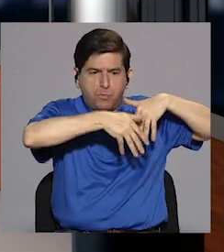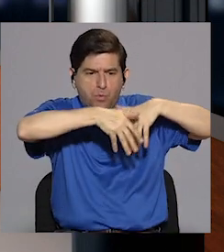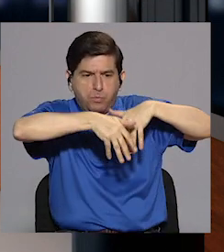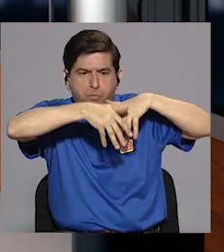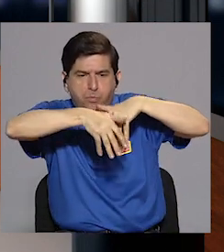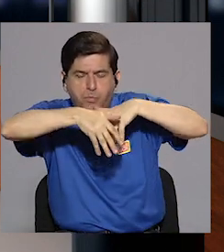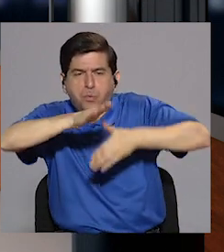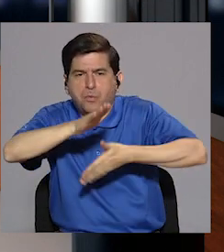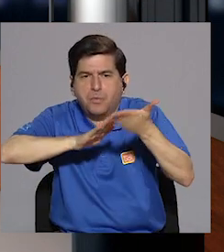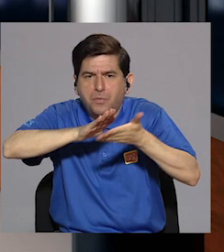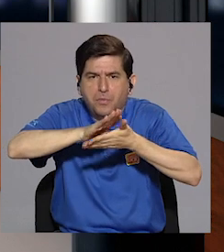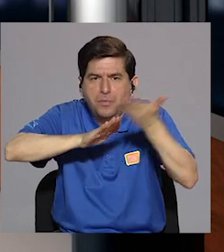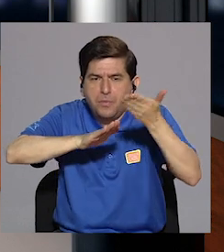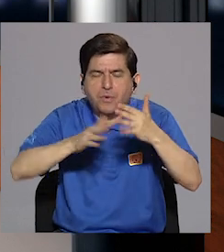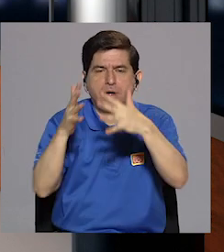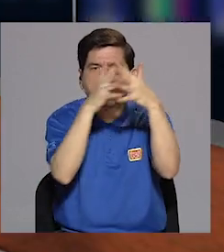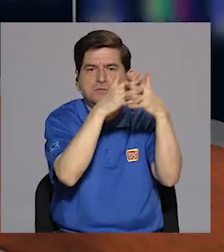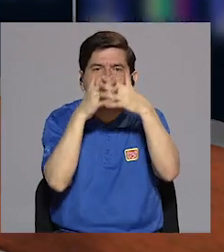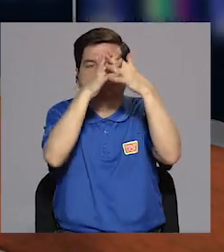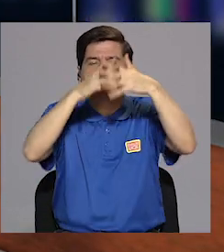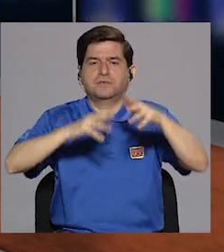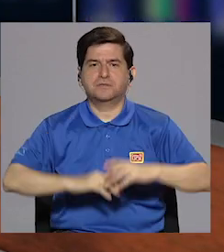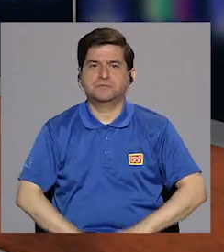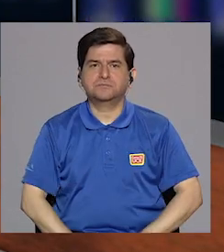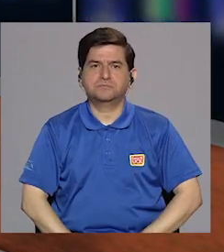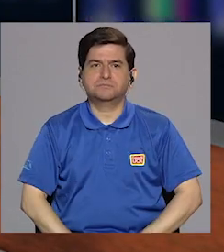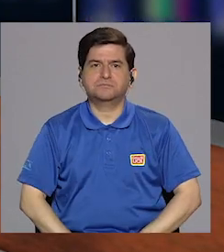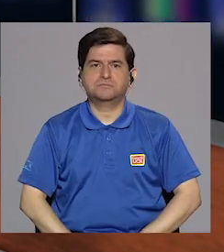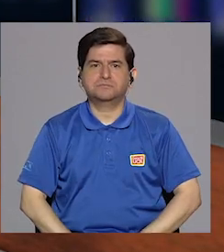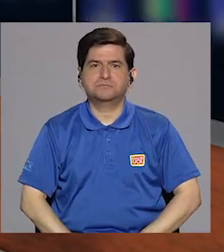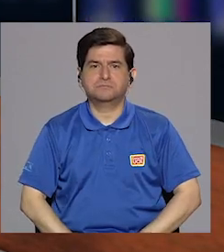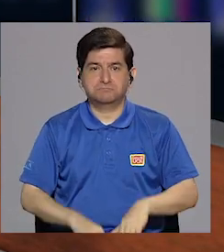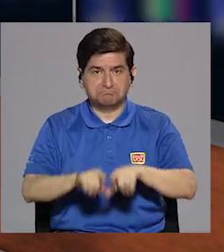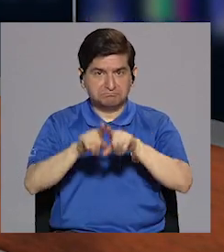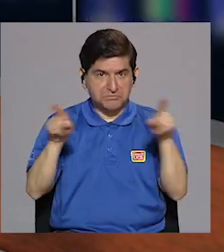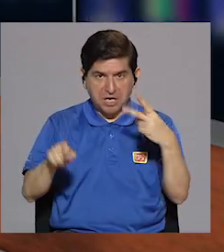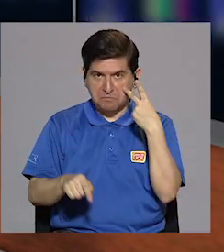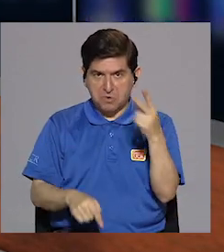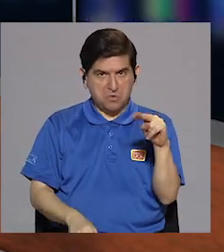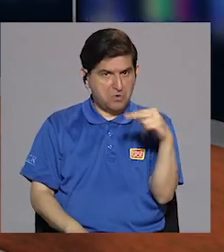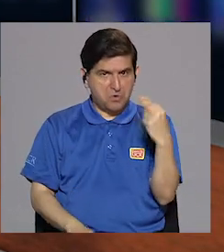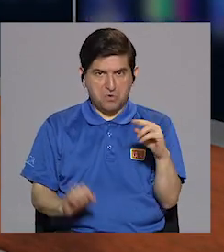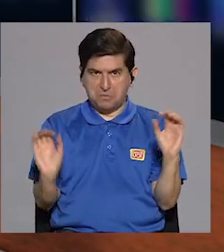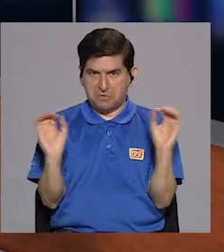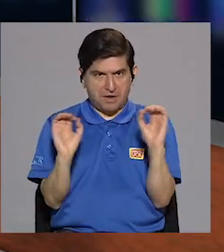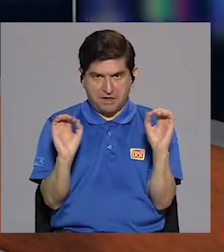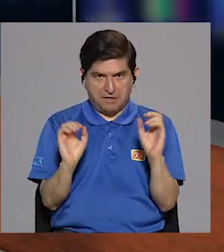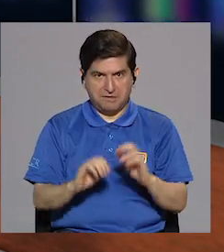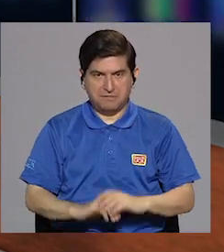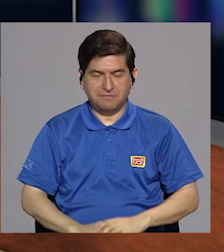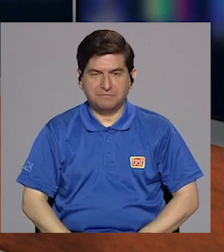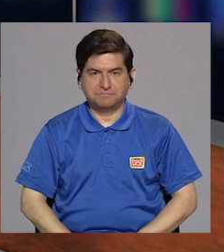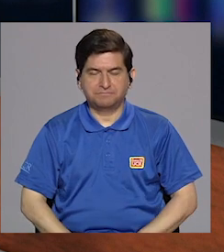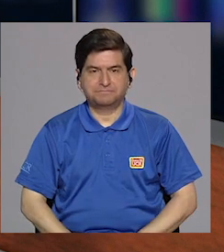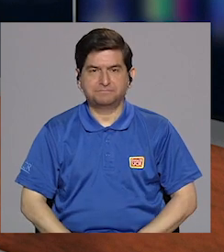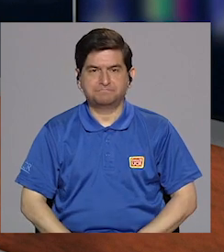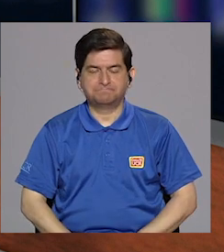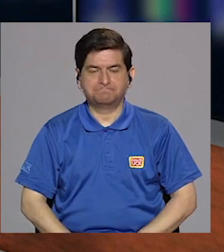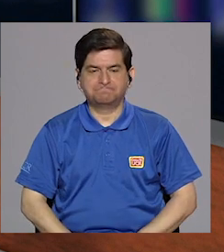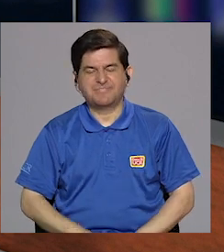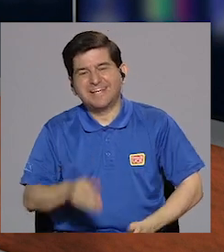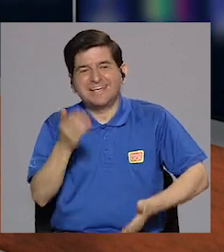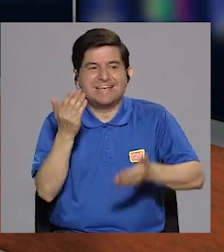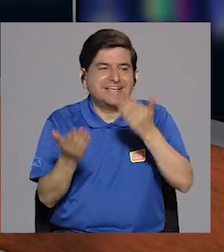un éxodo hacia los Estados Unidos. ¿Tampoco ha visto mucho de eso en las noticias? Bueno, tal vez